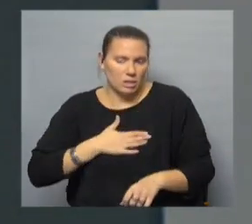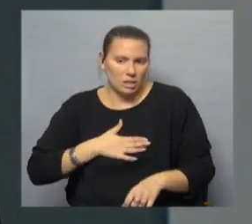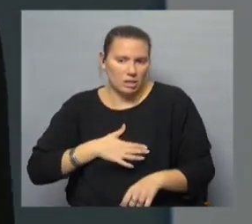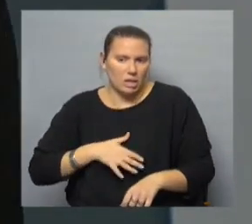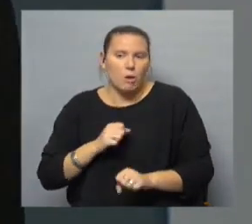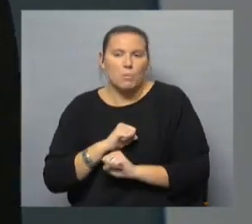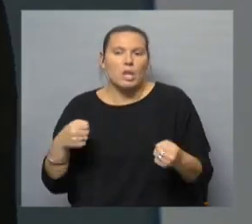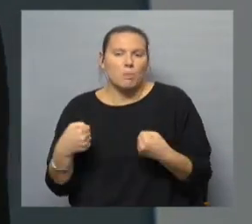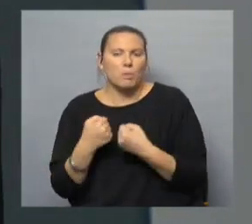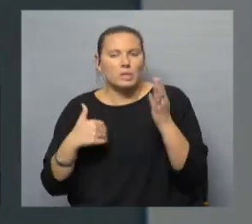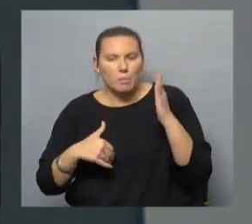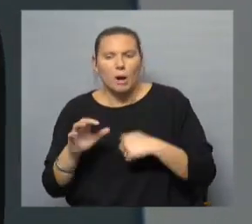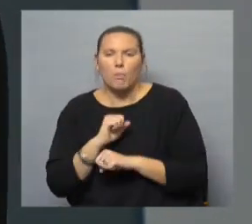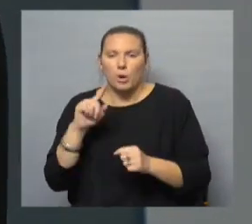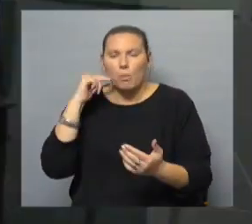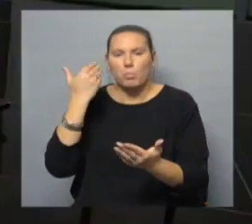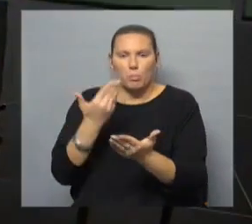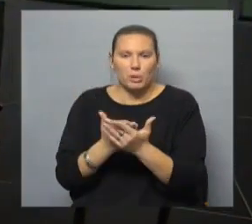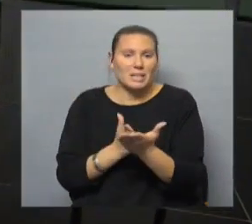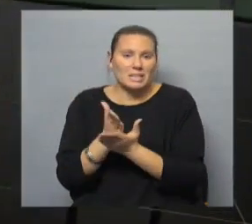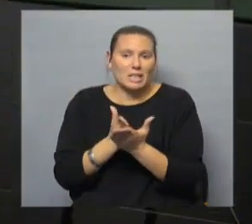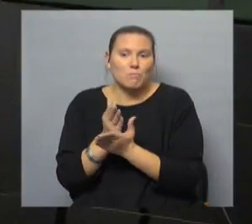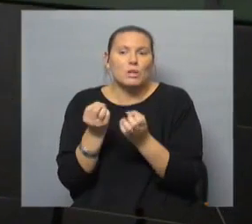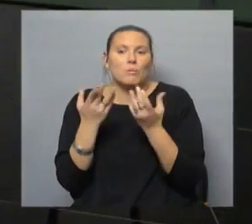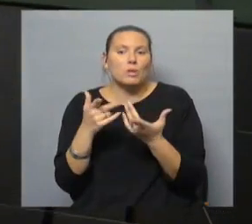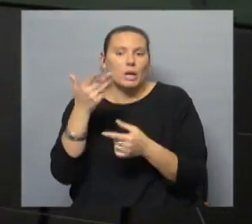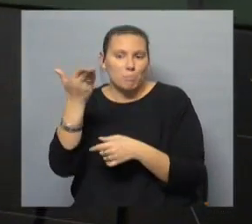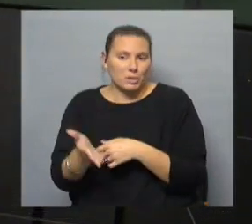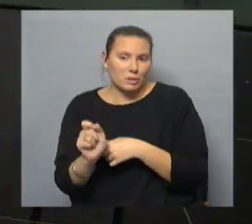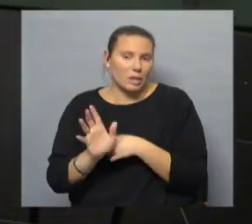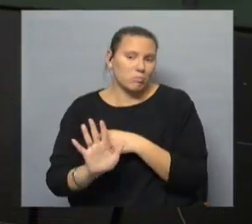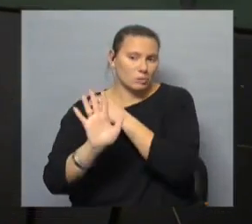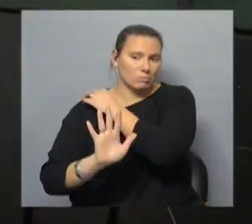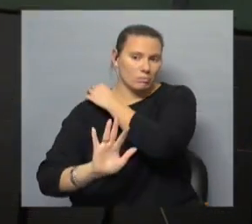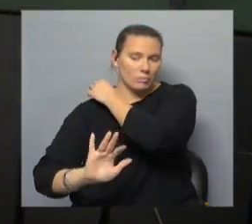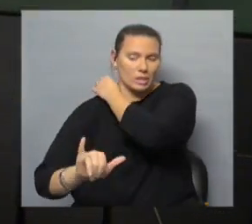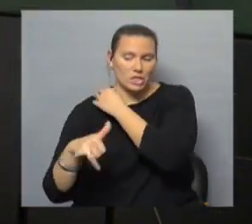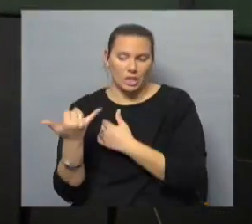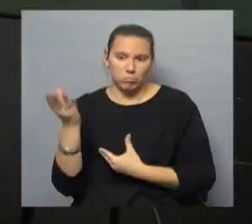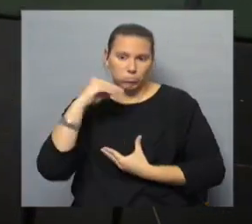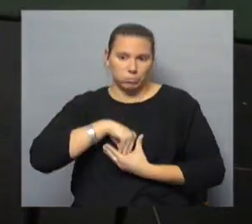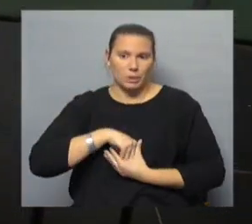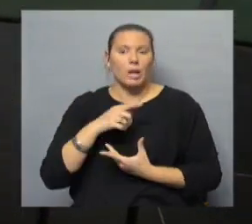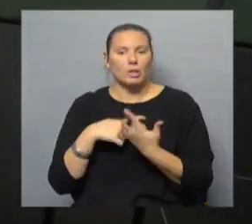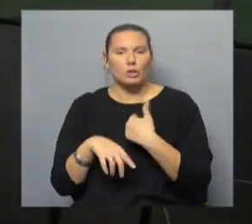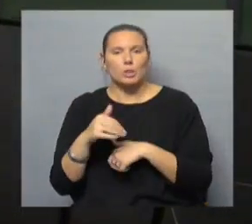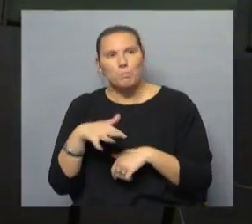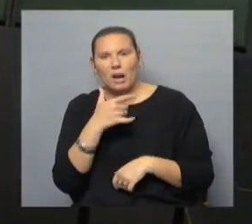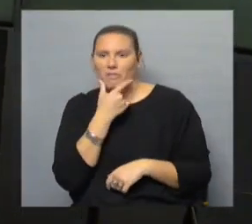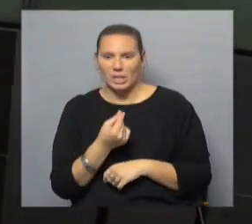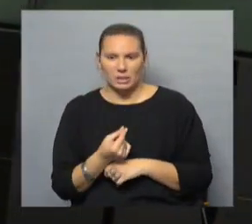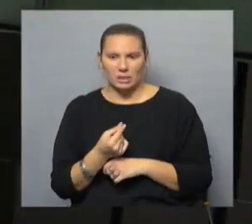puede improvisar mucho más, puede proponer todo el tiempo porque el personaje es de ella. Entonces, en ese sentido, es mucho más